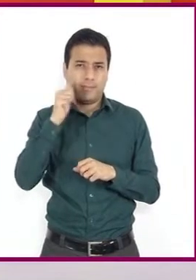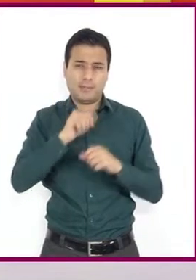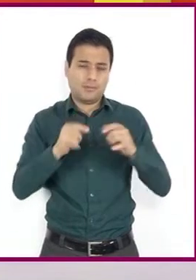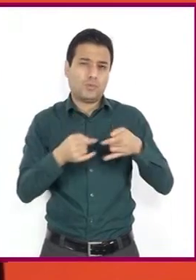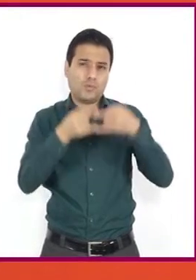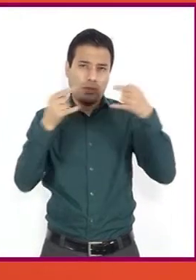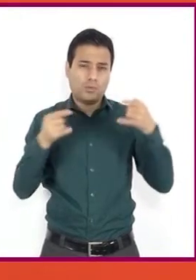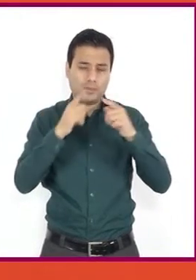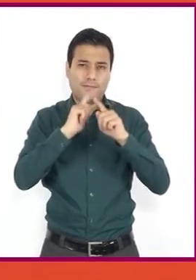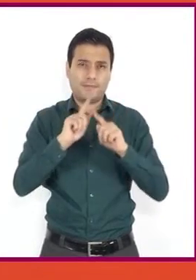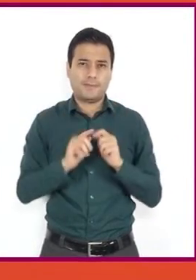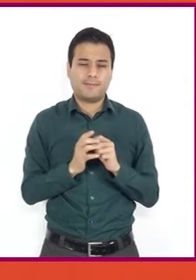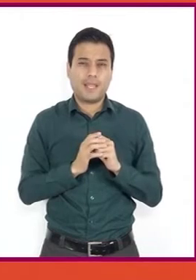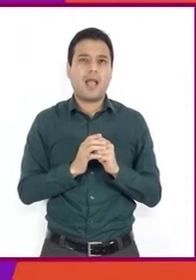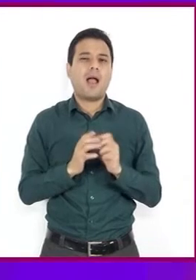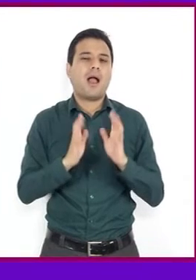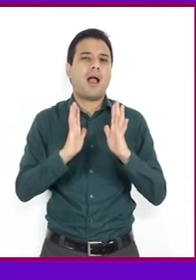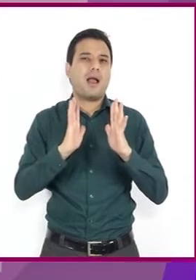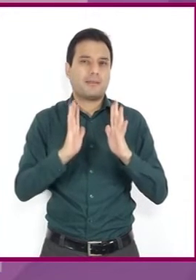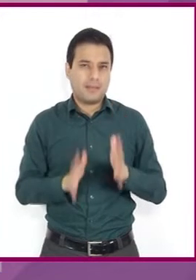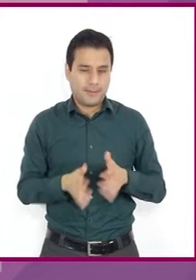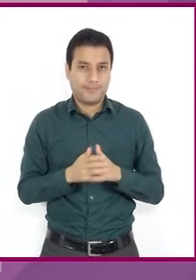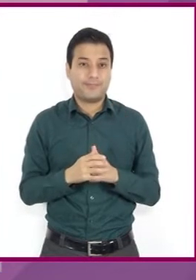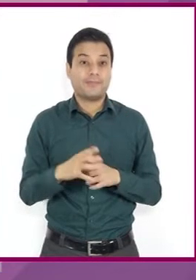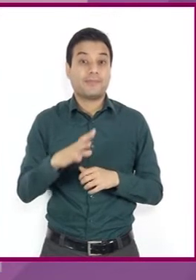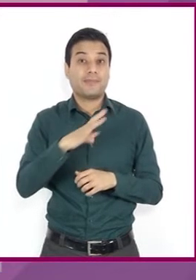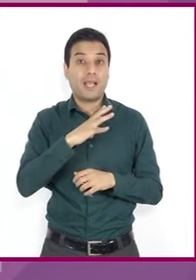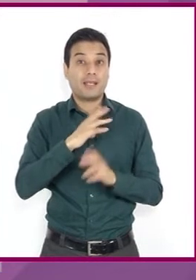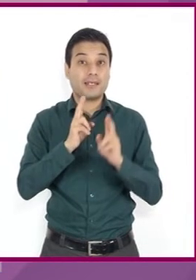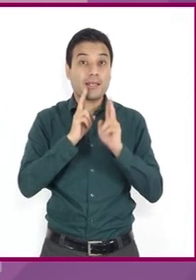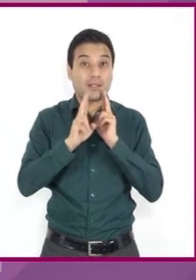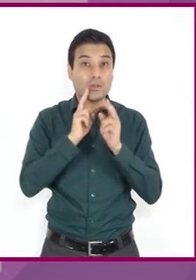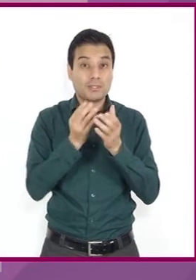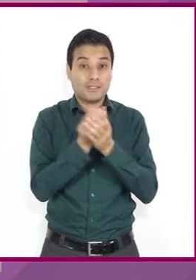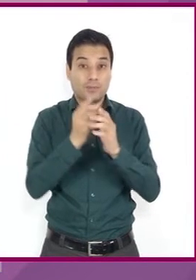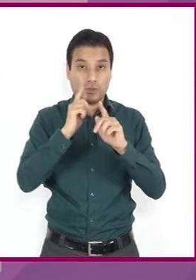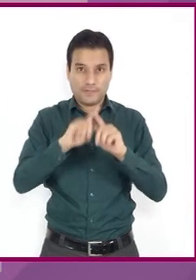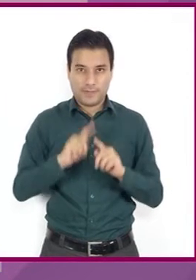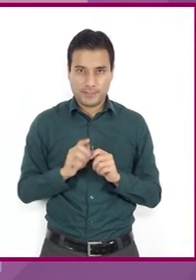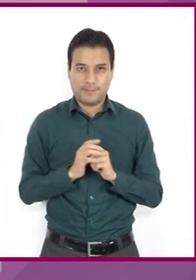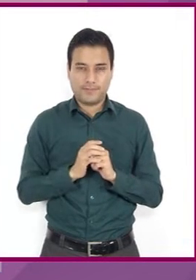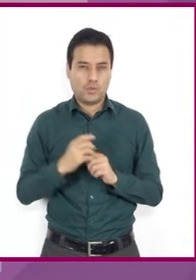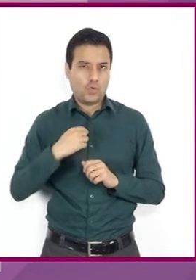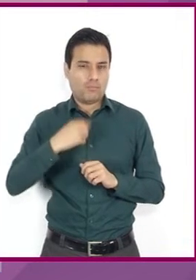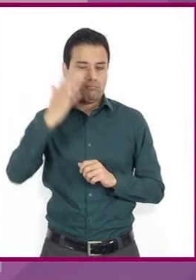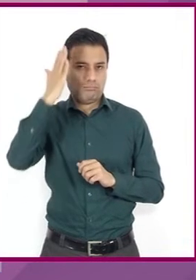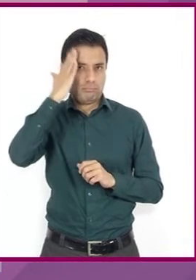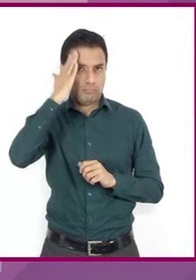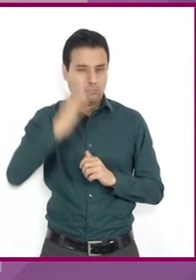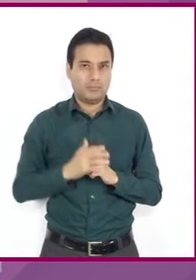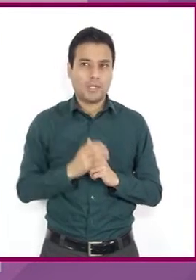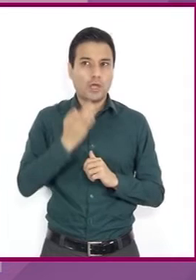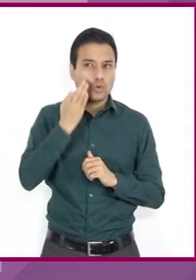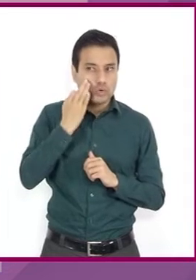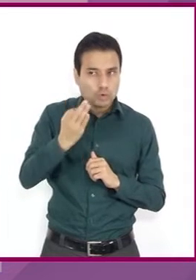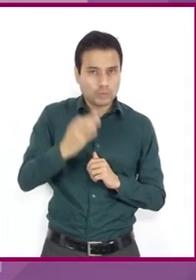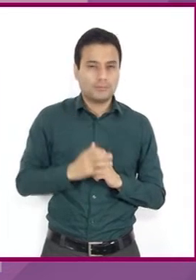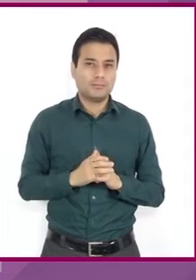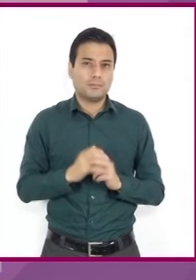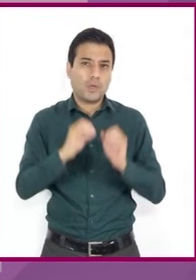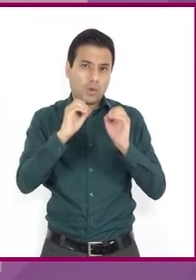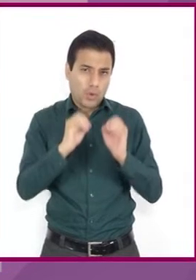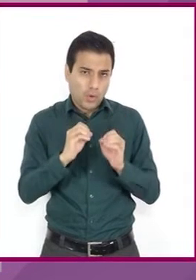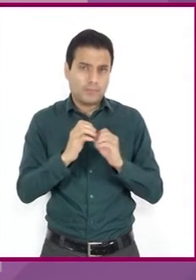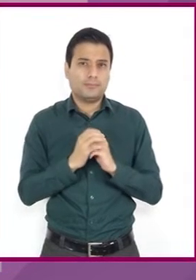narrativos. Entonces tenemos que existen tipos de narradores que son protagónicos, observadores o testigos